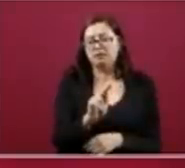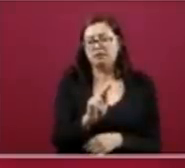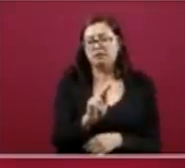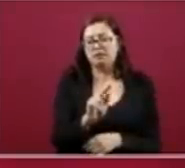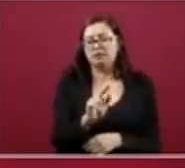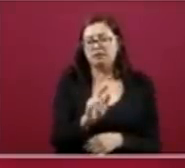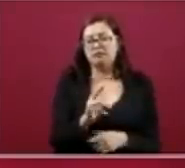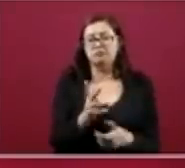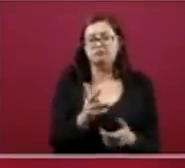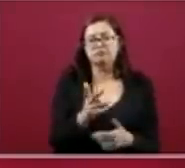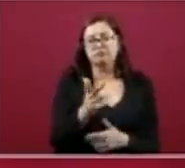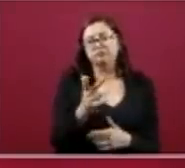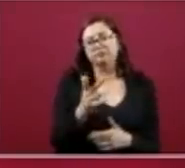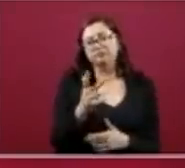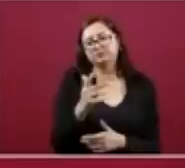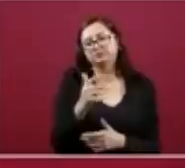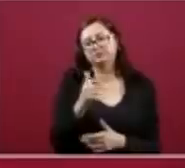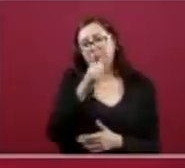en Juárez,